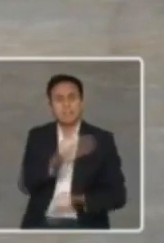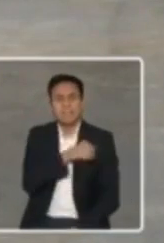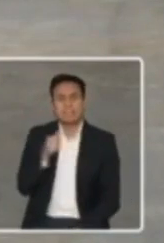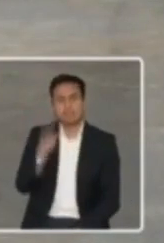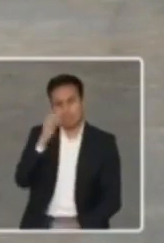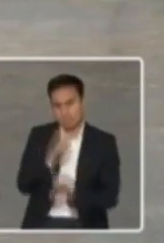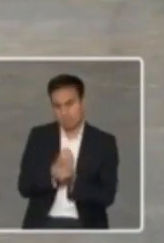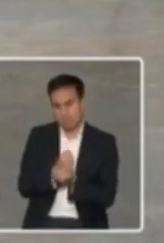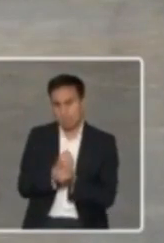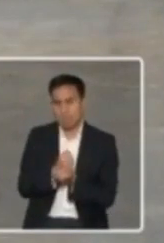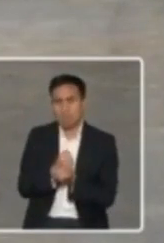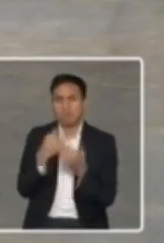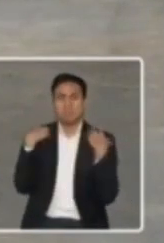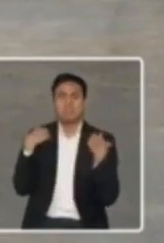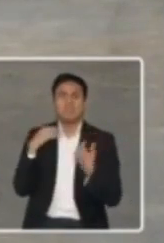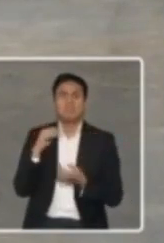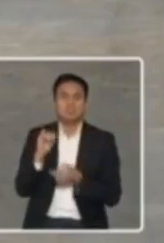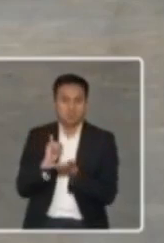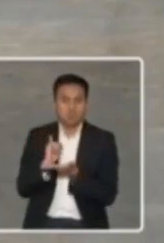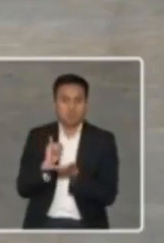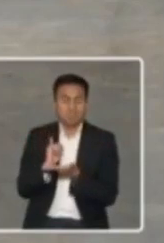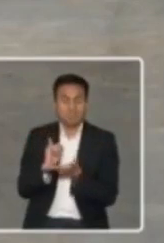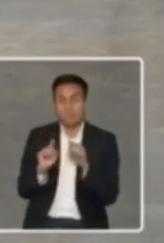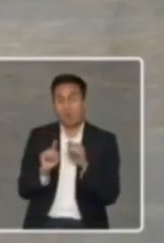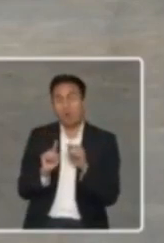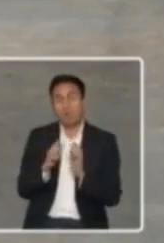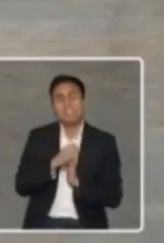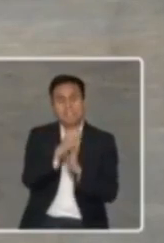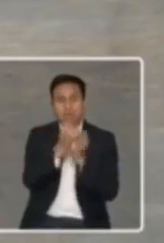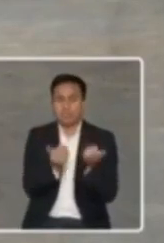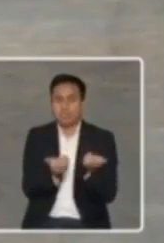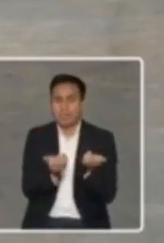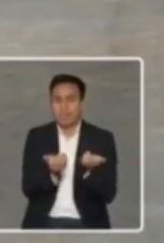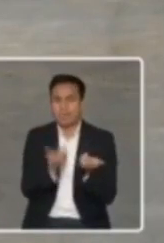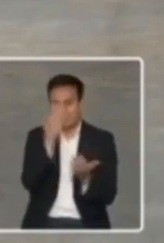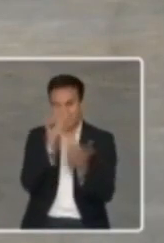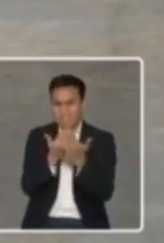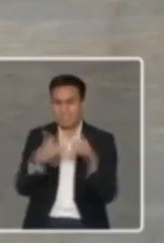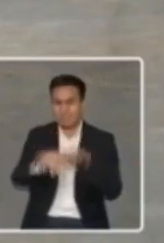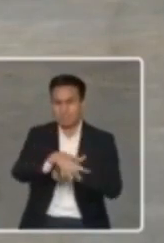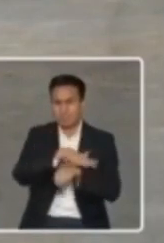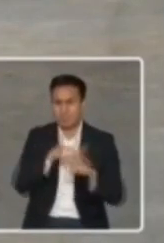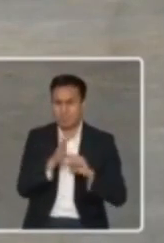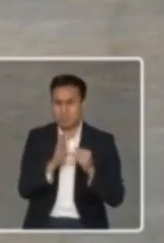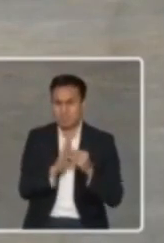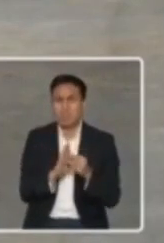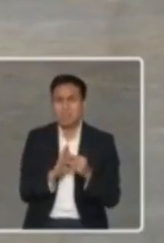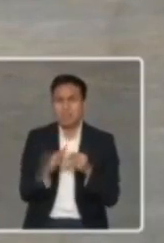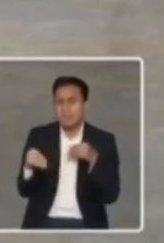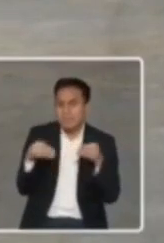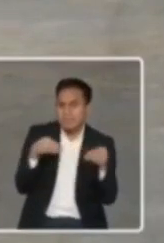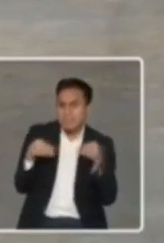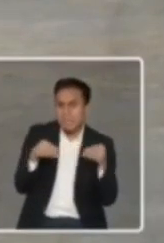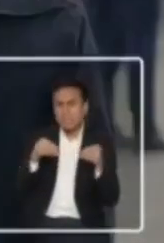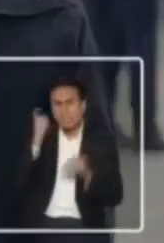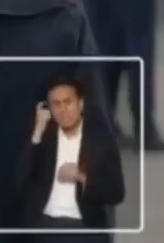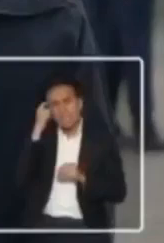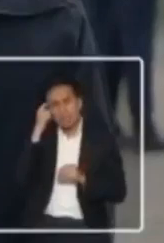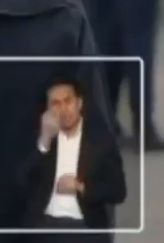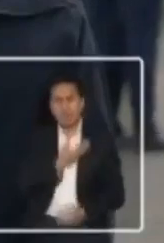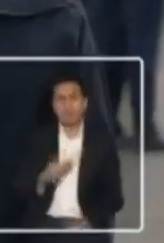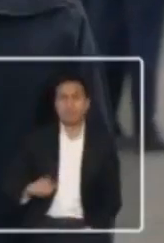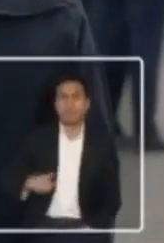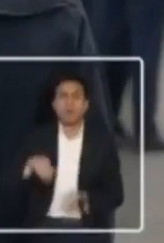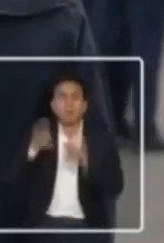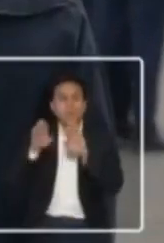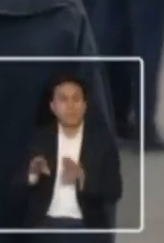de Carabineros al mando de la institución, o justamente la necesidad de un liderazgo frente a esta situación. ¿Es posible flexibilizar el criterio del Ejecutivo